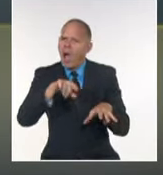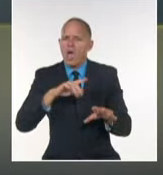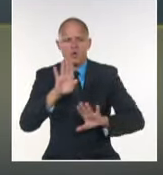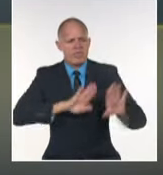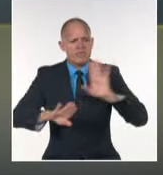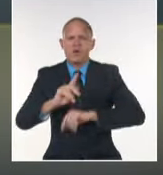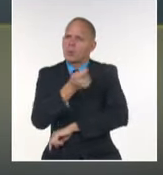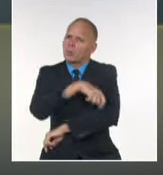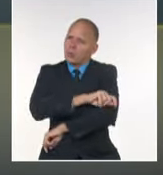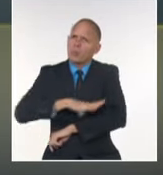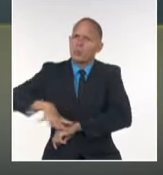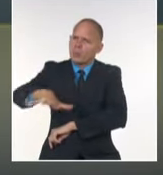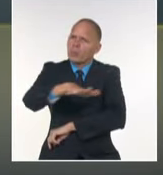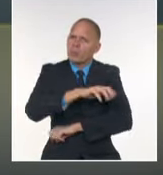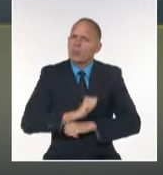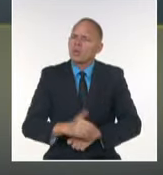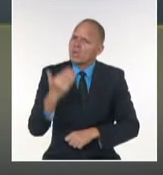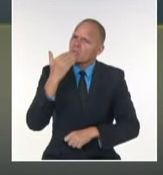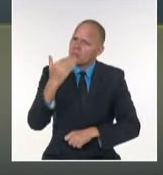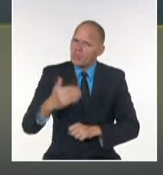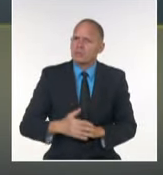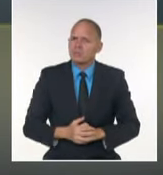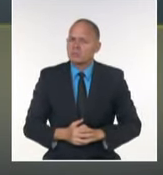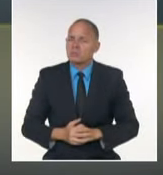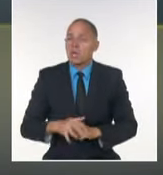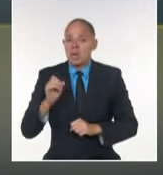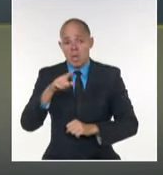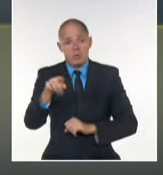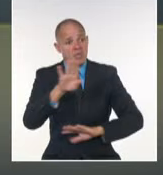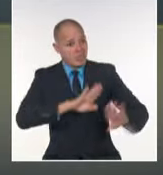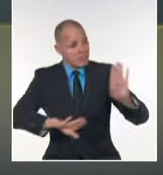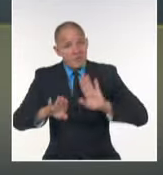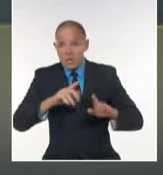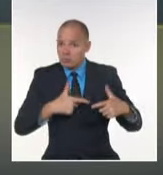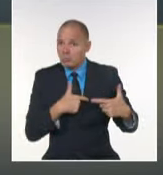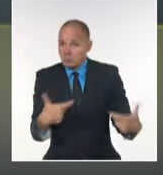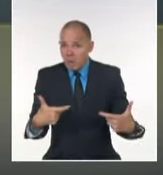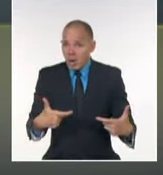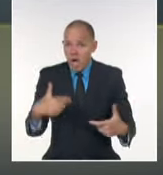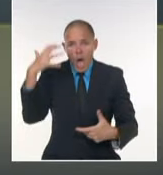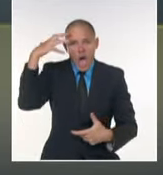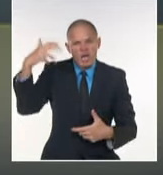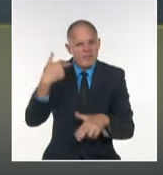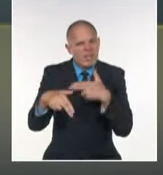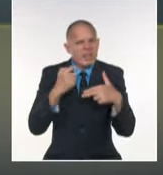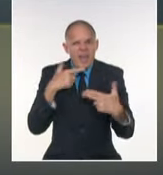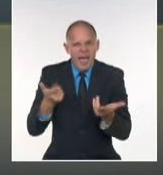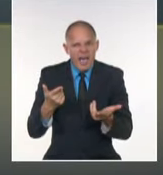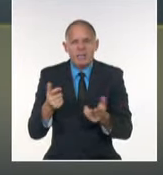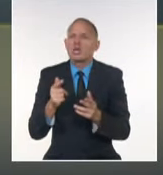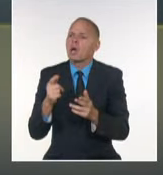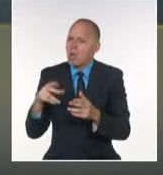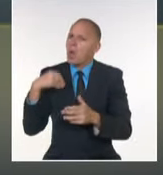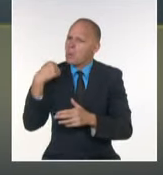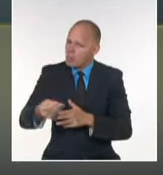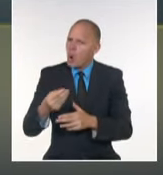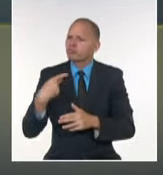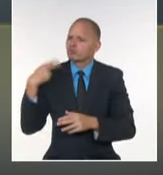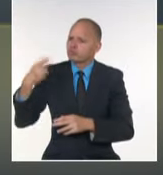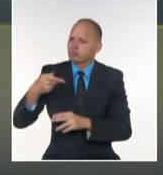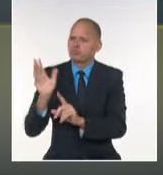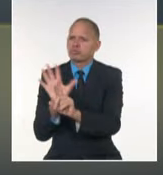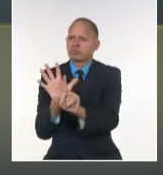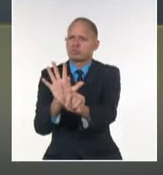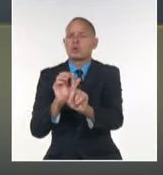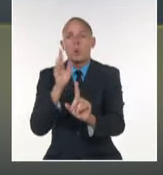pueblo. Le retribuye el Estado venezolano dándole protección como se la merecen, porque no